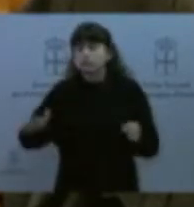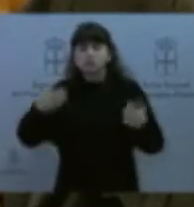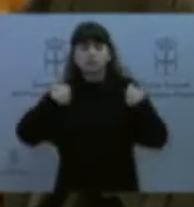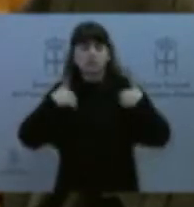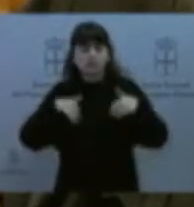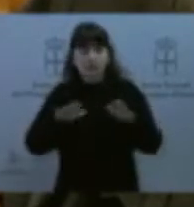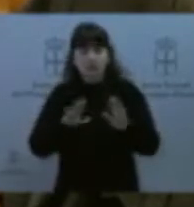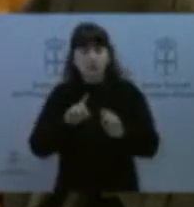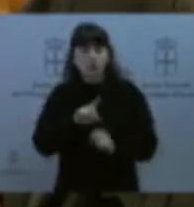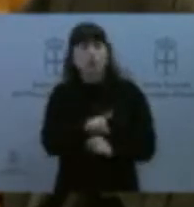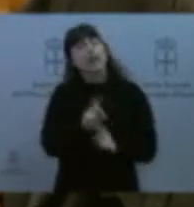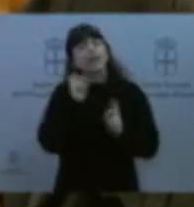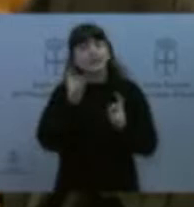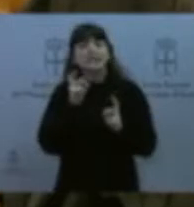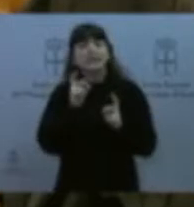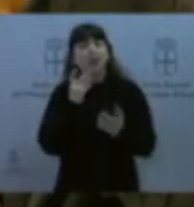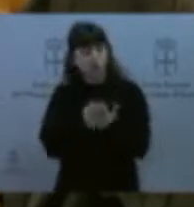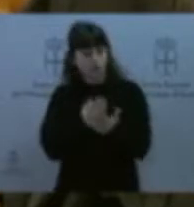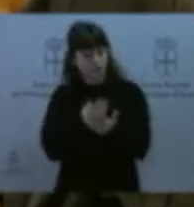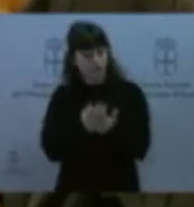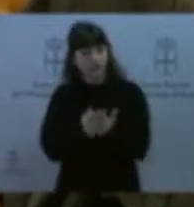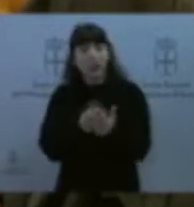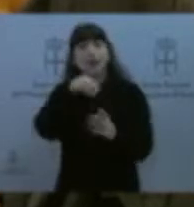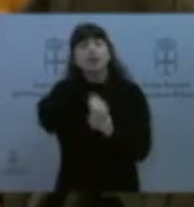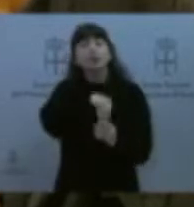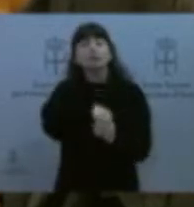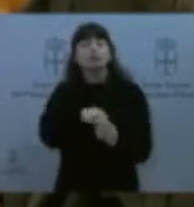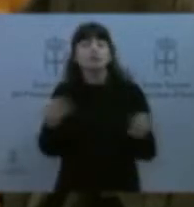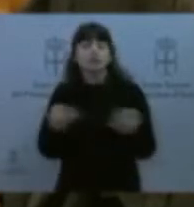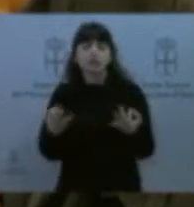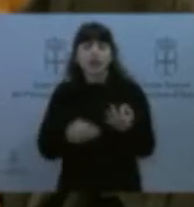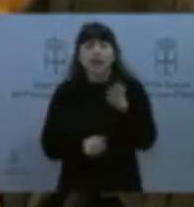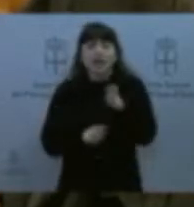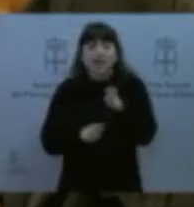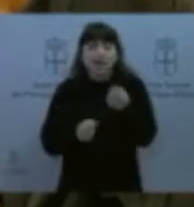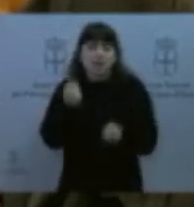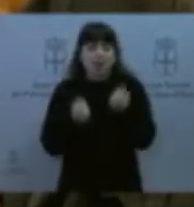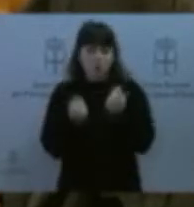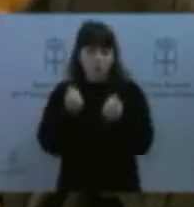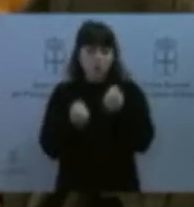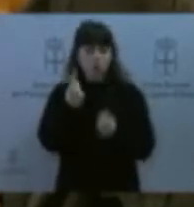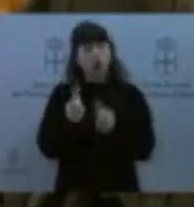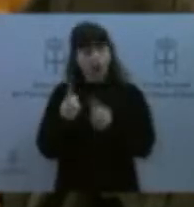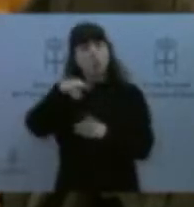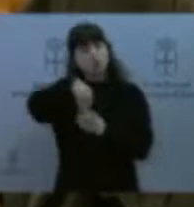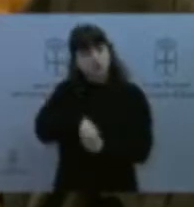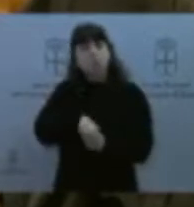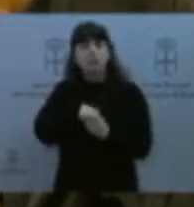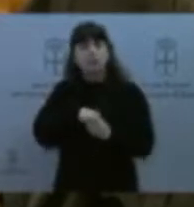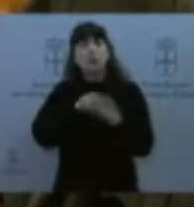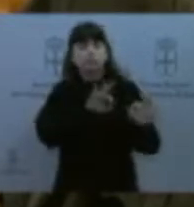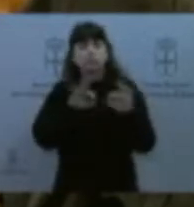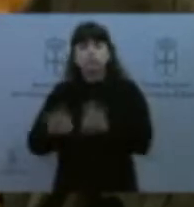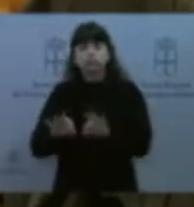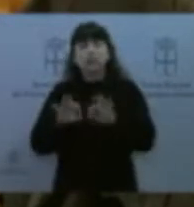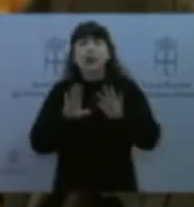esto argumentando que había vehículos con equipamiento. Pero ese tira que libras tan zafio